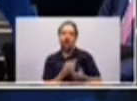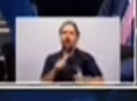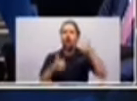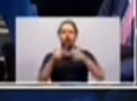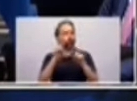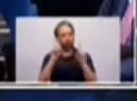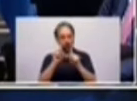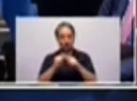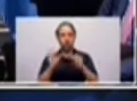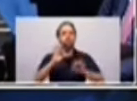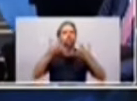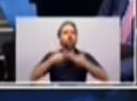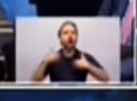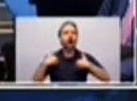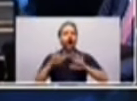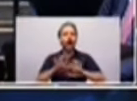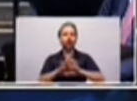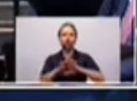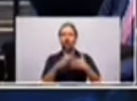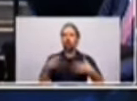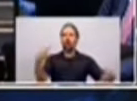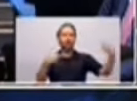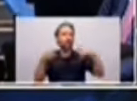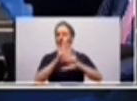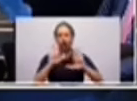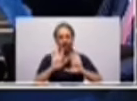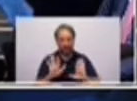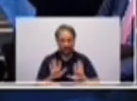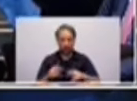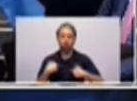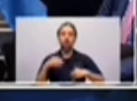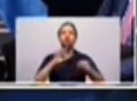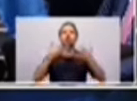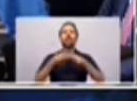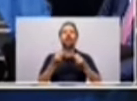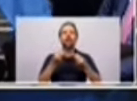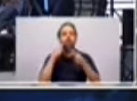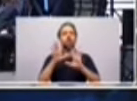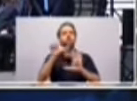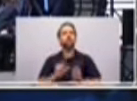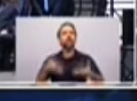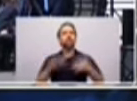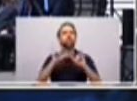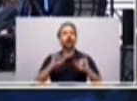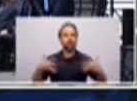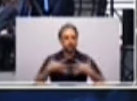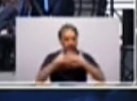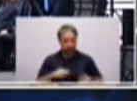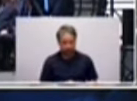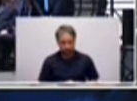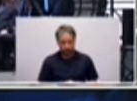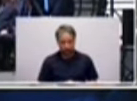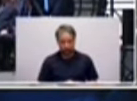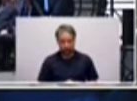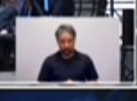frase trillada si las hay, es realmente la ley de la selva. A mí me duelen mucho los testimonios de los medicamentos. Hoy me pasó una experiencia,